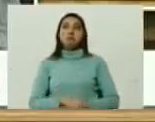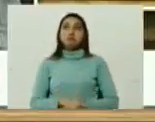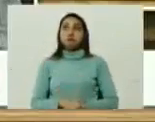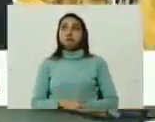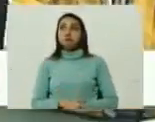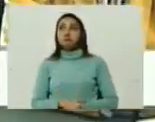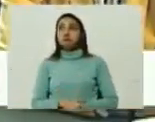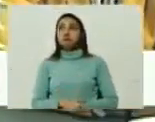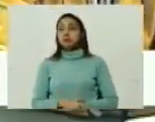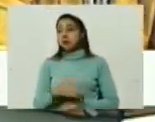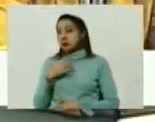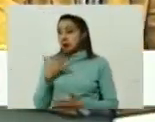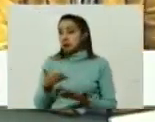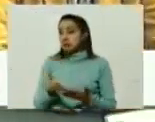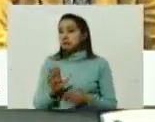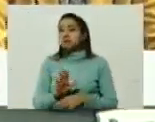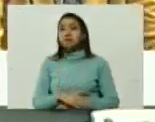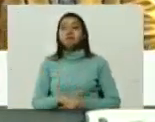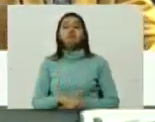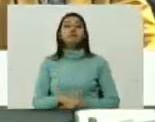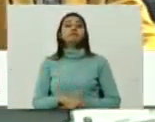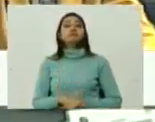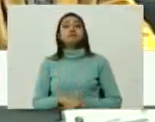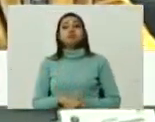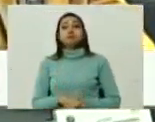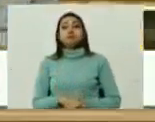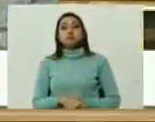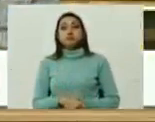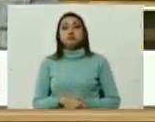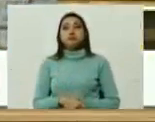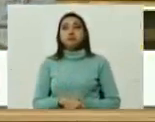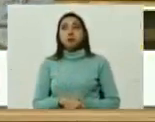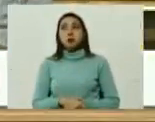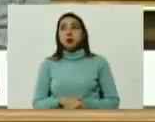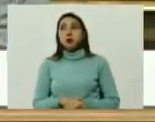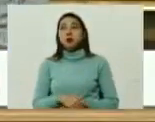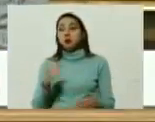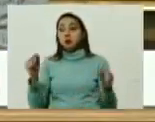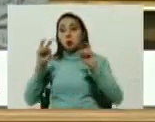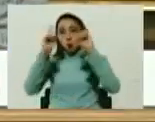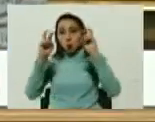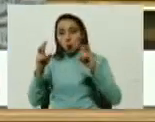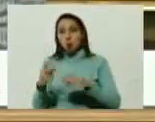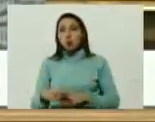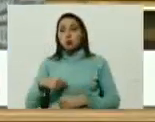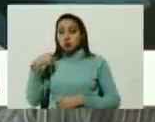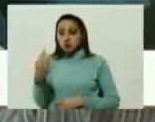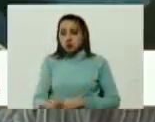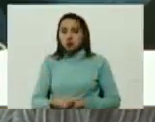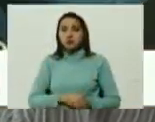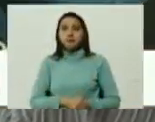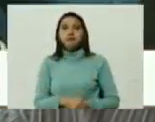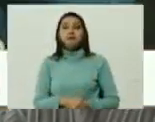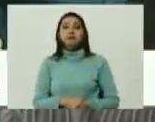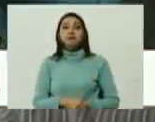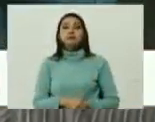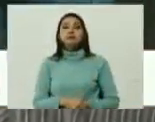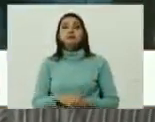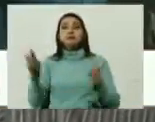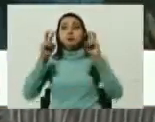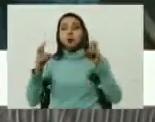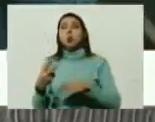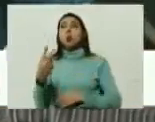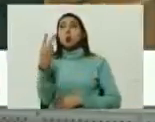edulcoradas por el veneno el siguiente punto del orden del día punto número